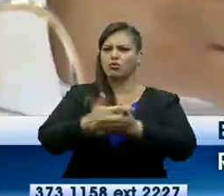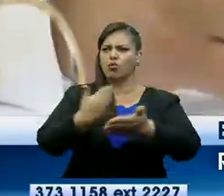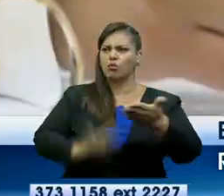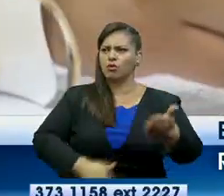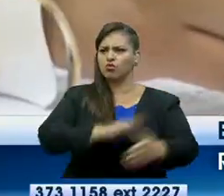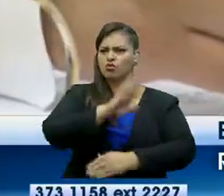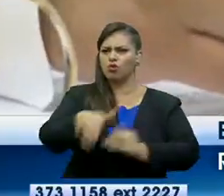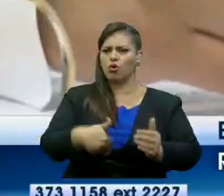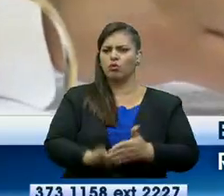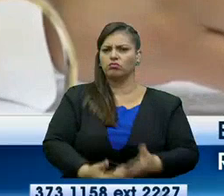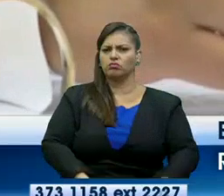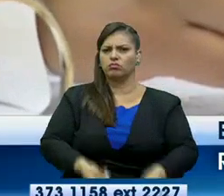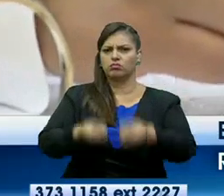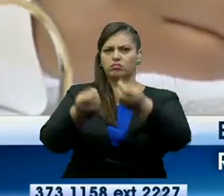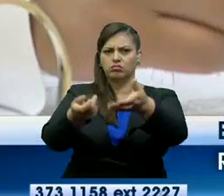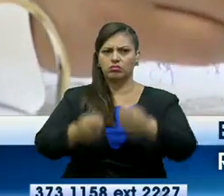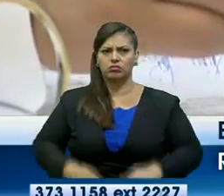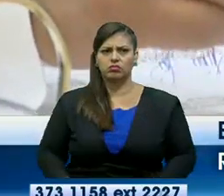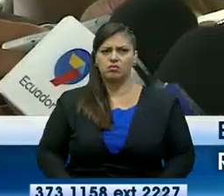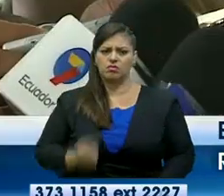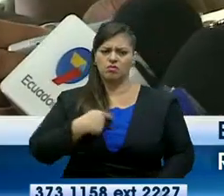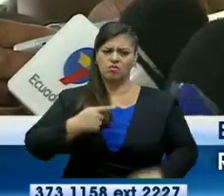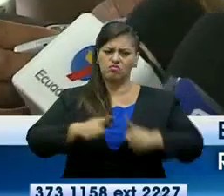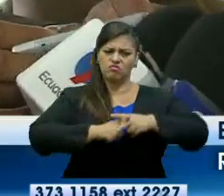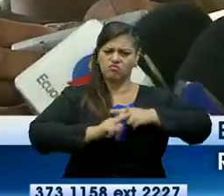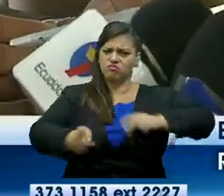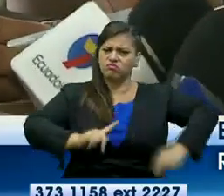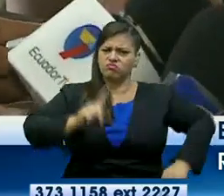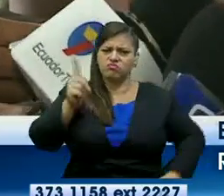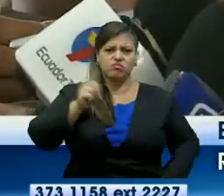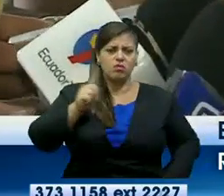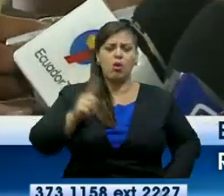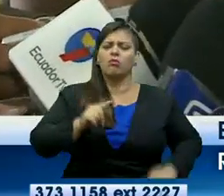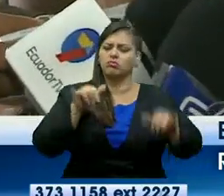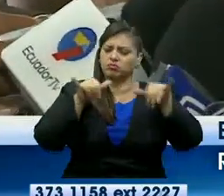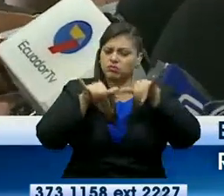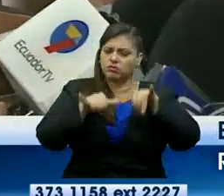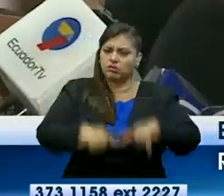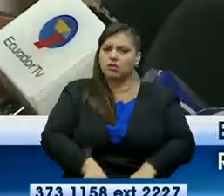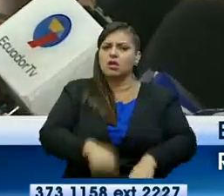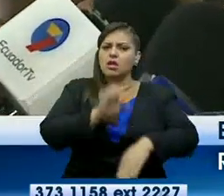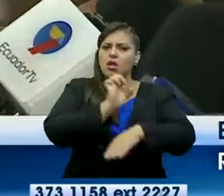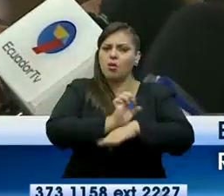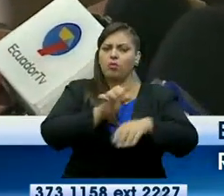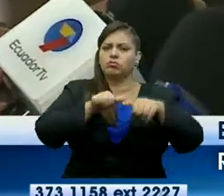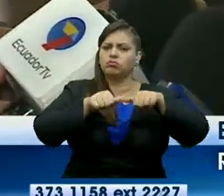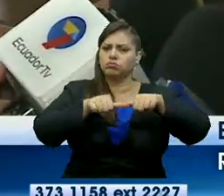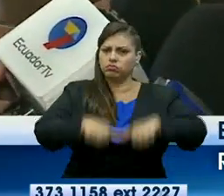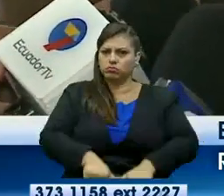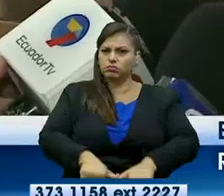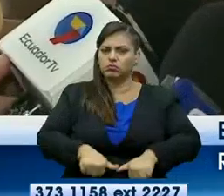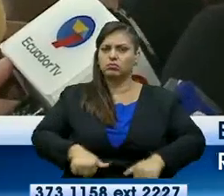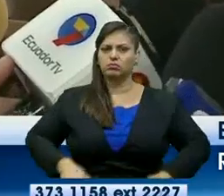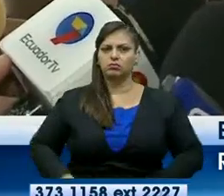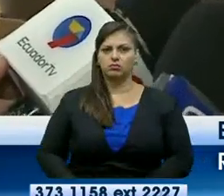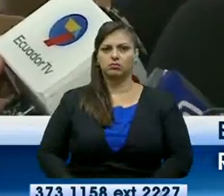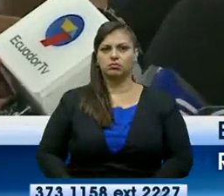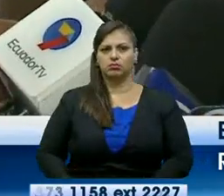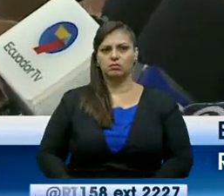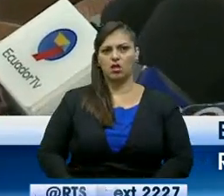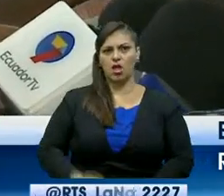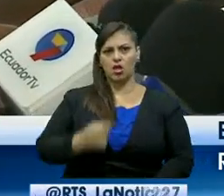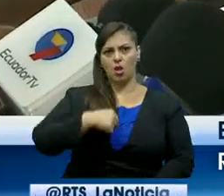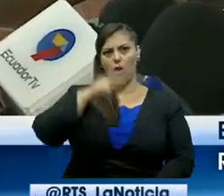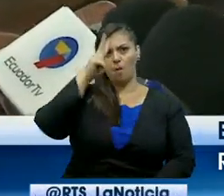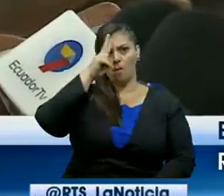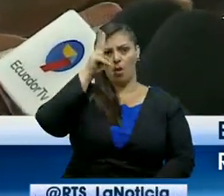Él ratifica que nunca quiso abandonar el país y permanecerá en el Ecuador para dar la cara. Yo no soy Capaya para